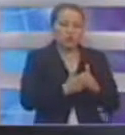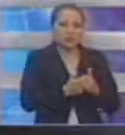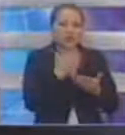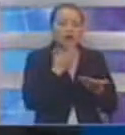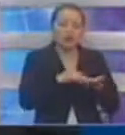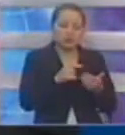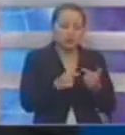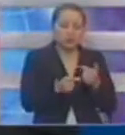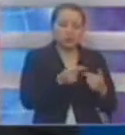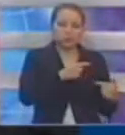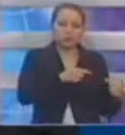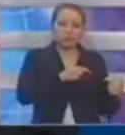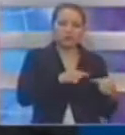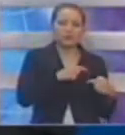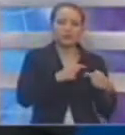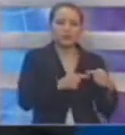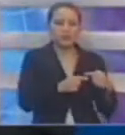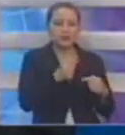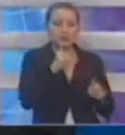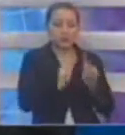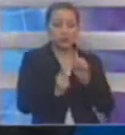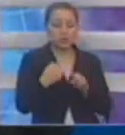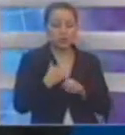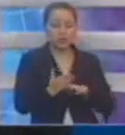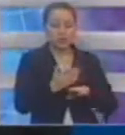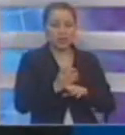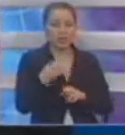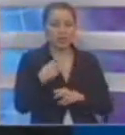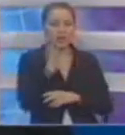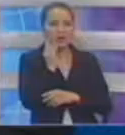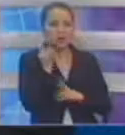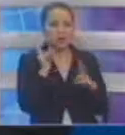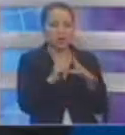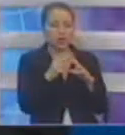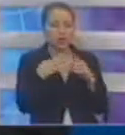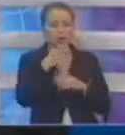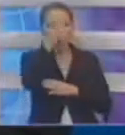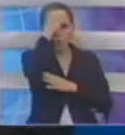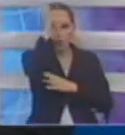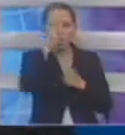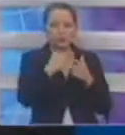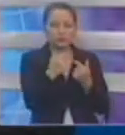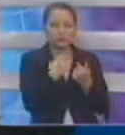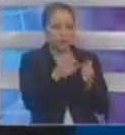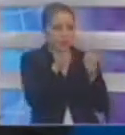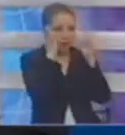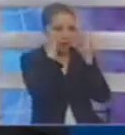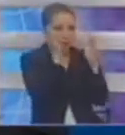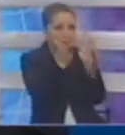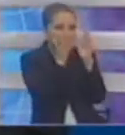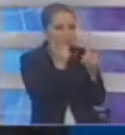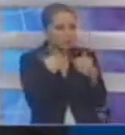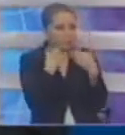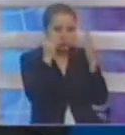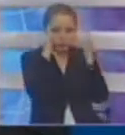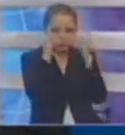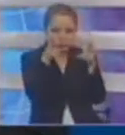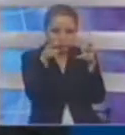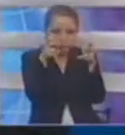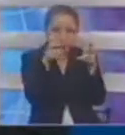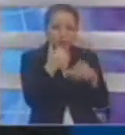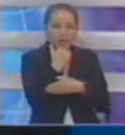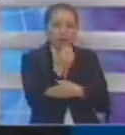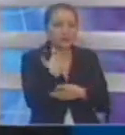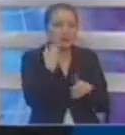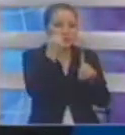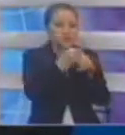después, por eso que las personas que se identifican con lo que yo denomino la cultura de la libertad deben estar alerta, deben dar la batalla